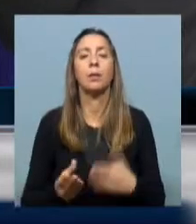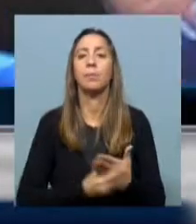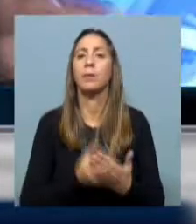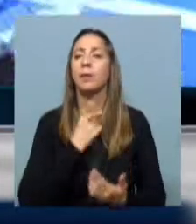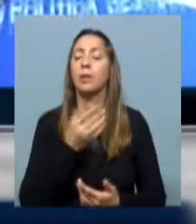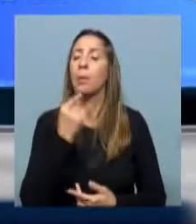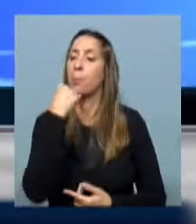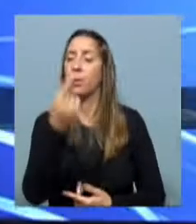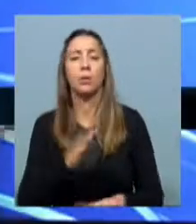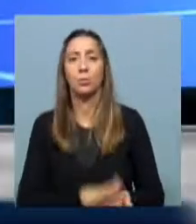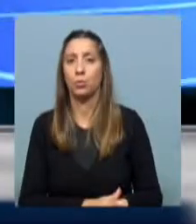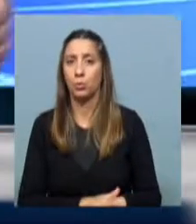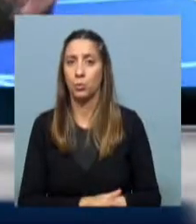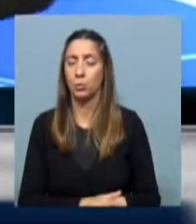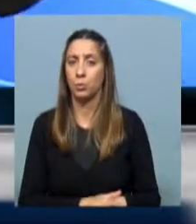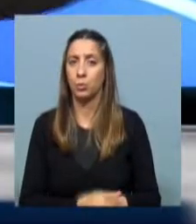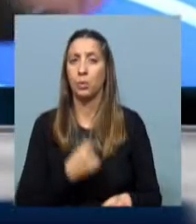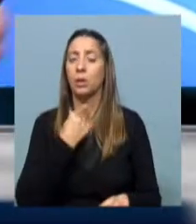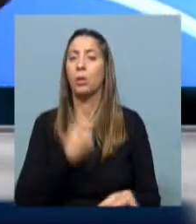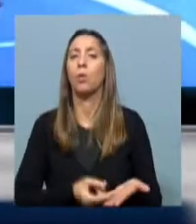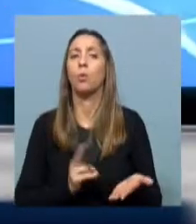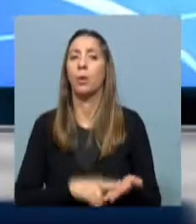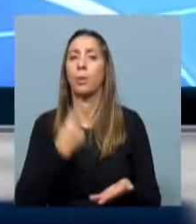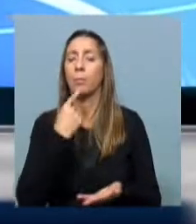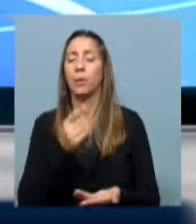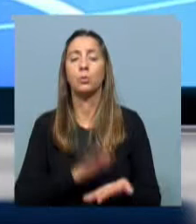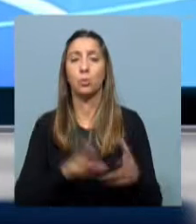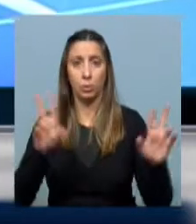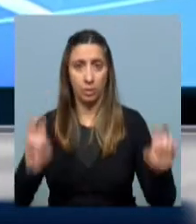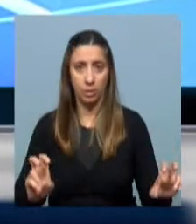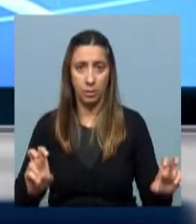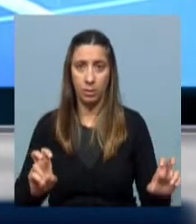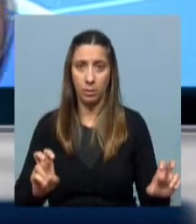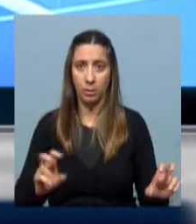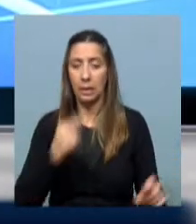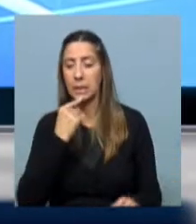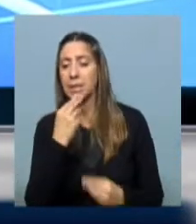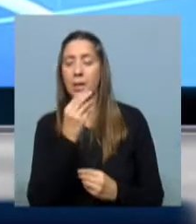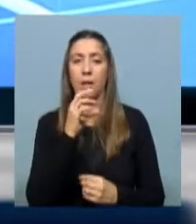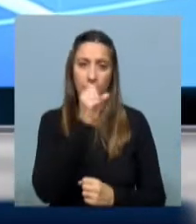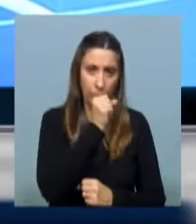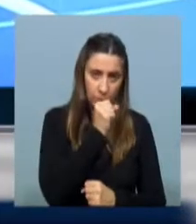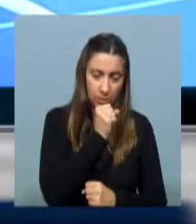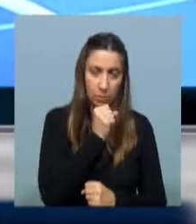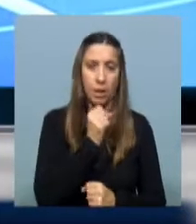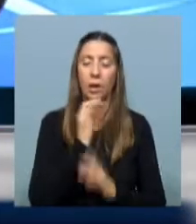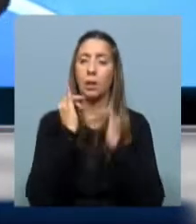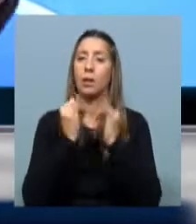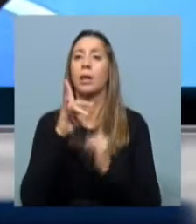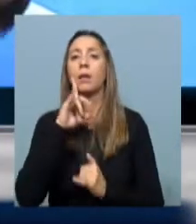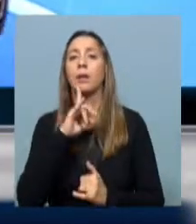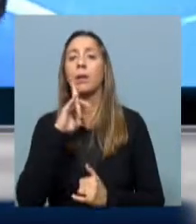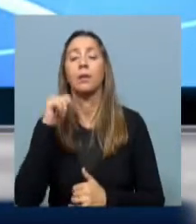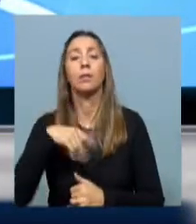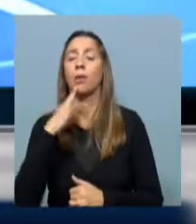quiero preguntarle, porque quiero volver sobre el tema de el mito de ocultar información. Acá Latini justamente nos está